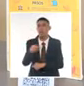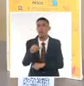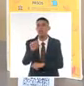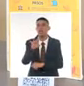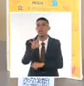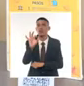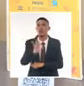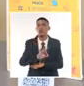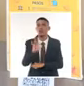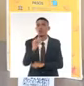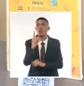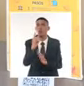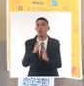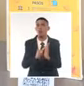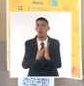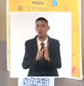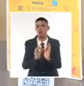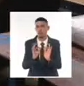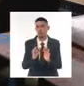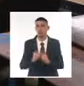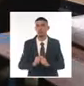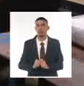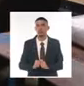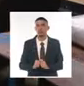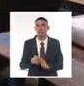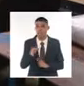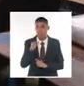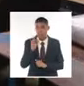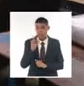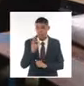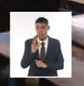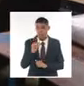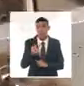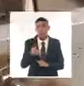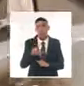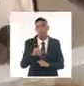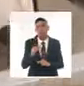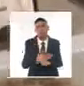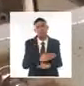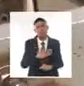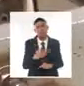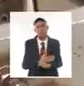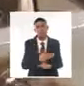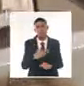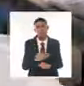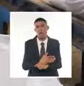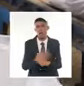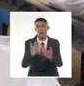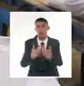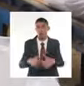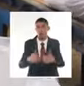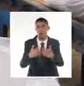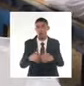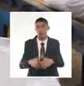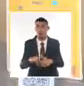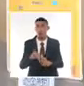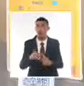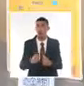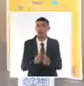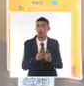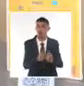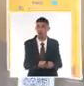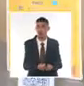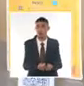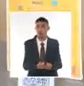necesidad para un mes. Es un producto que está atrasado desde el punto de vista de su producción y entrega y